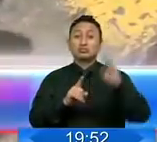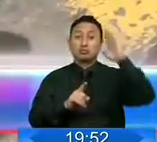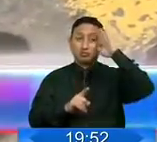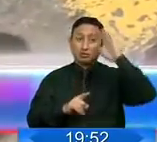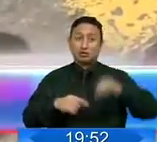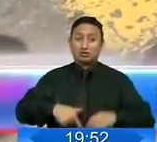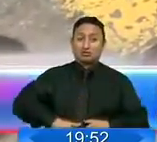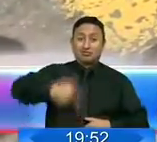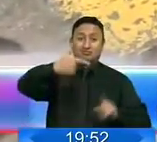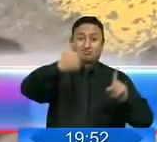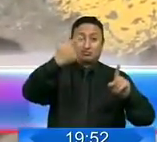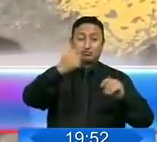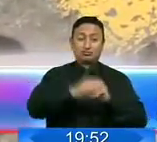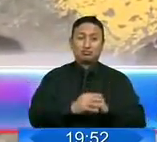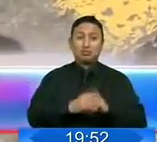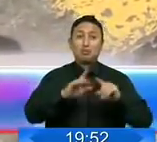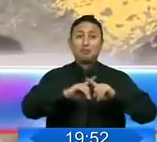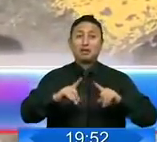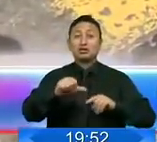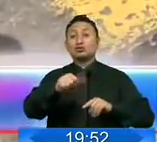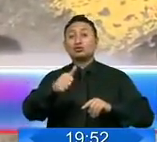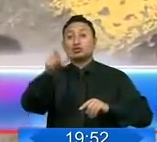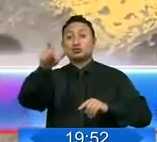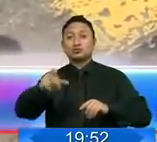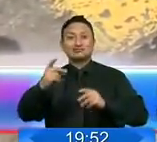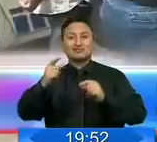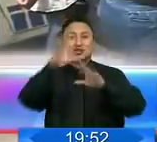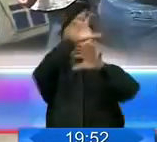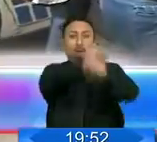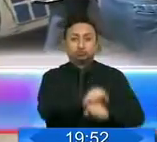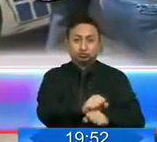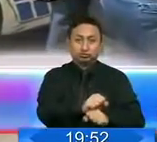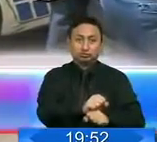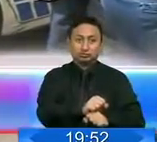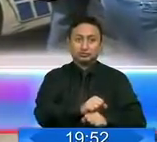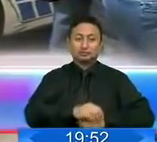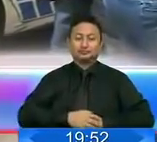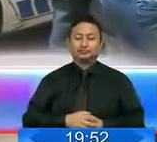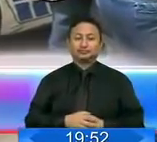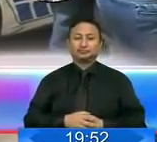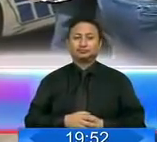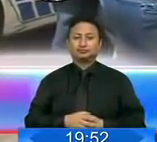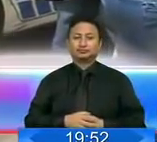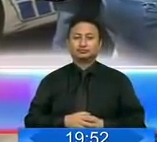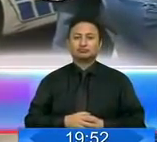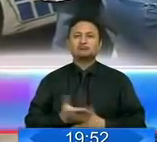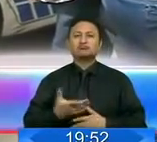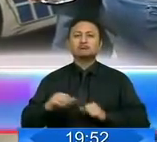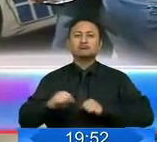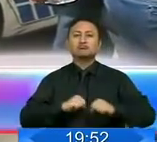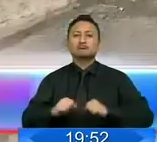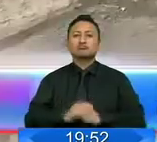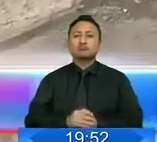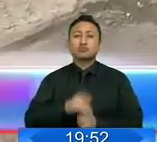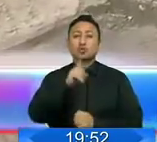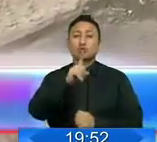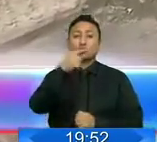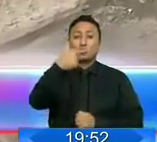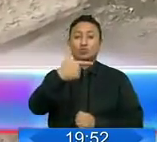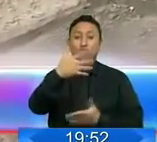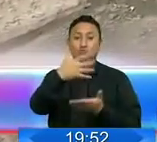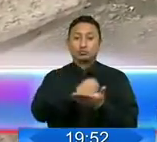agentes, pero la oportuna intervención evitó que las cosas pasen a mayores. El operativo dejó el decomiso de un arma de fuego,